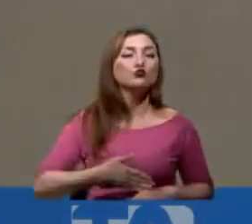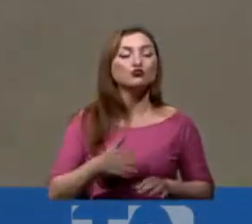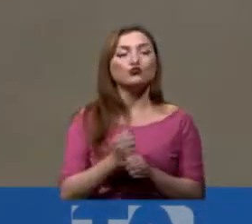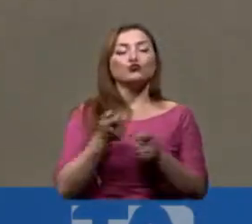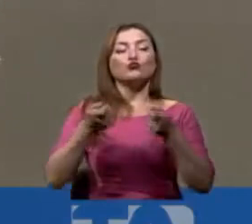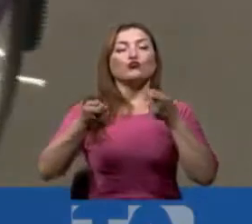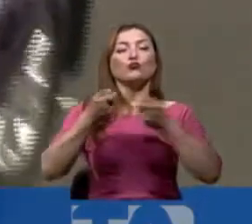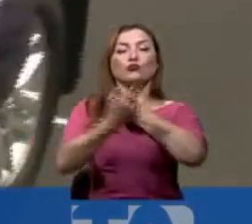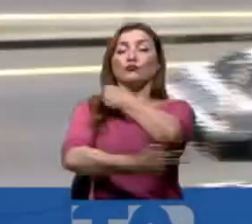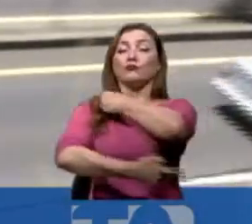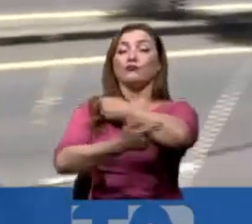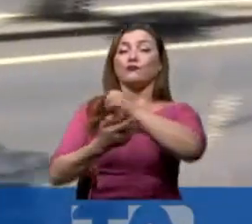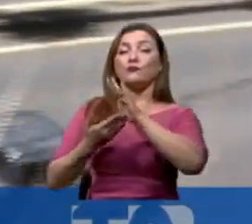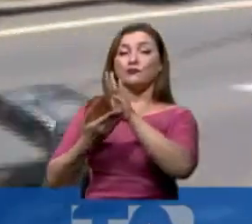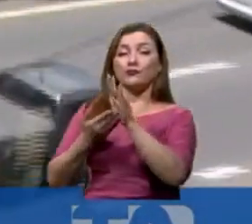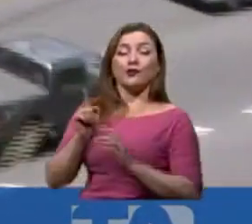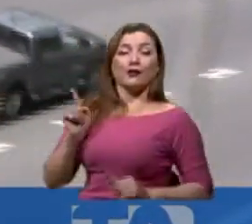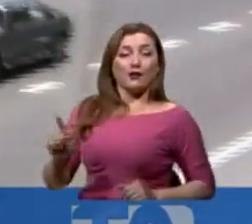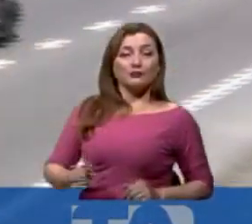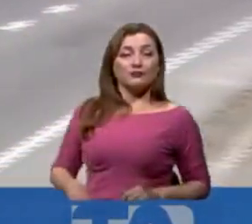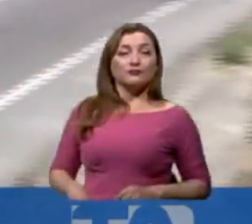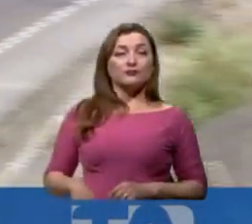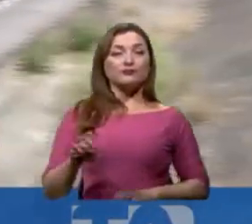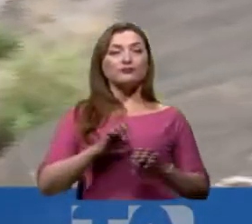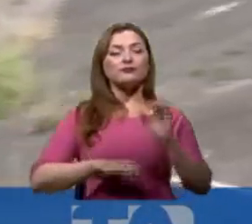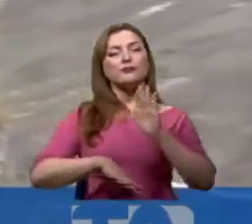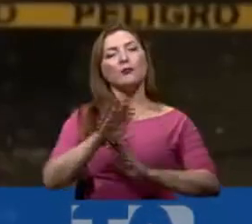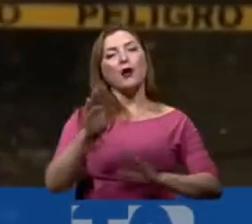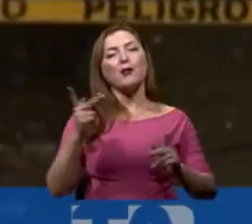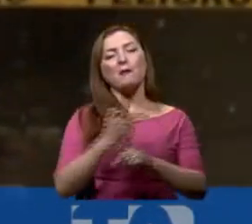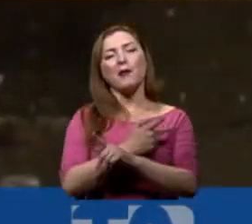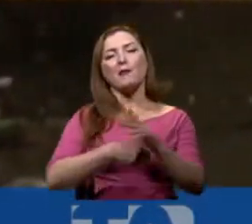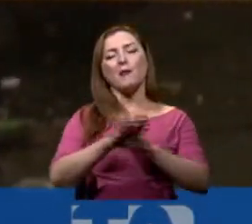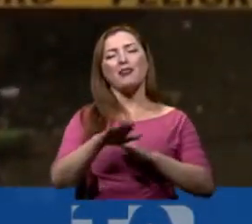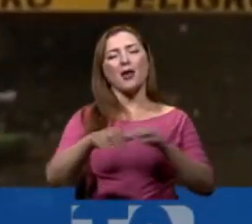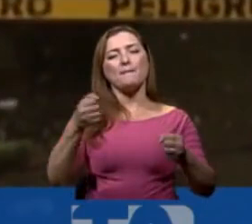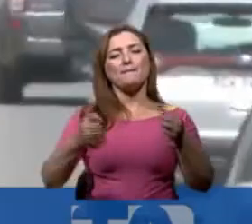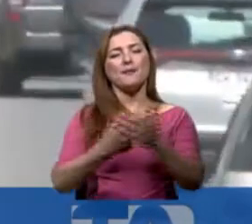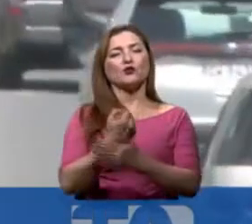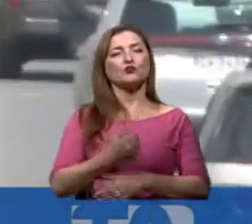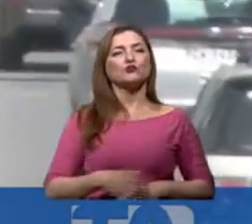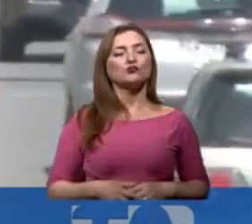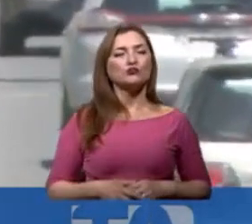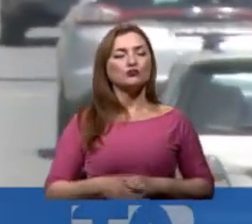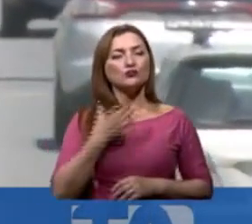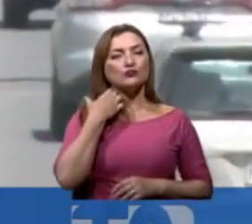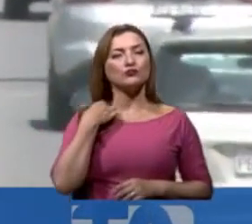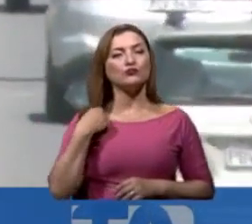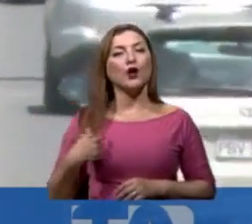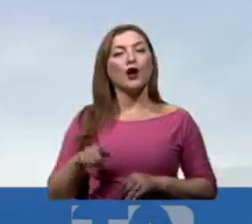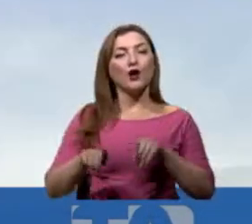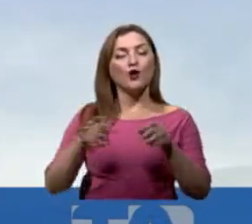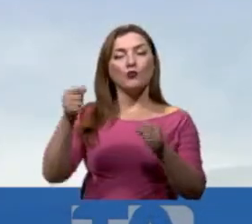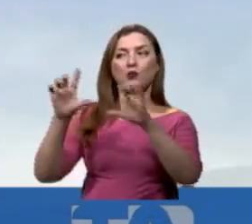además controles sancionatorios, ya que esta está identificada como una de las vías de mayor accidentabilidad. Tenemos algunos radares